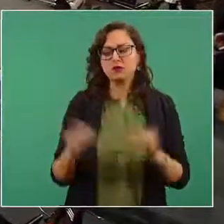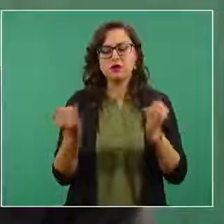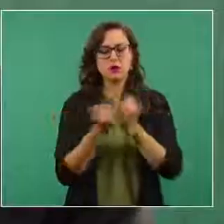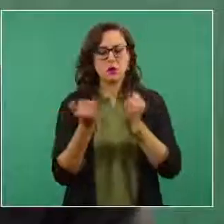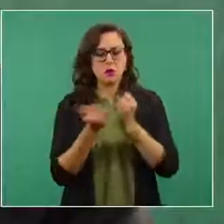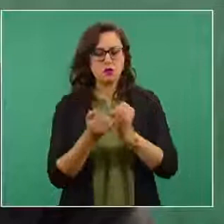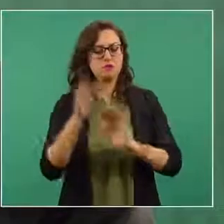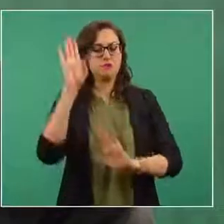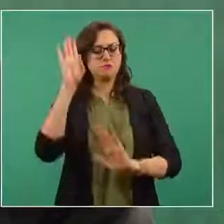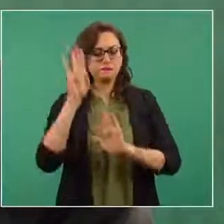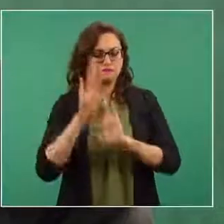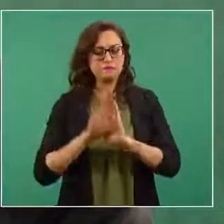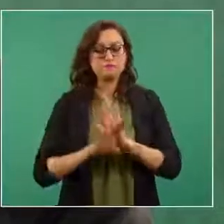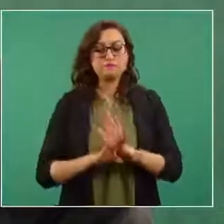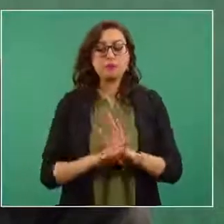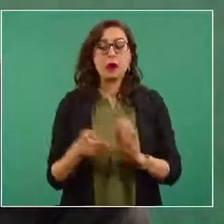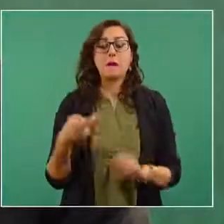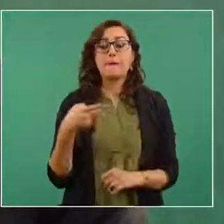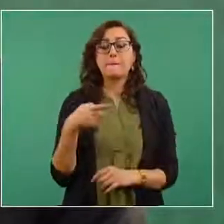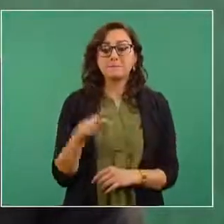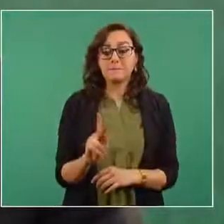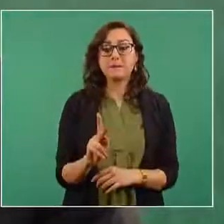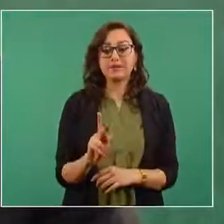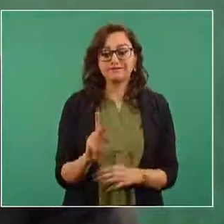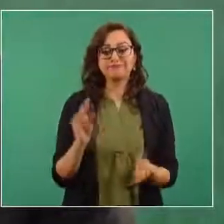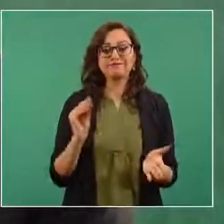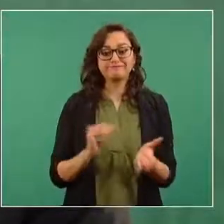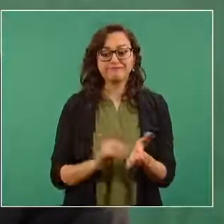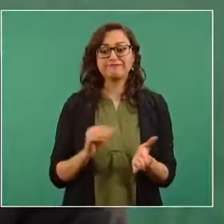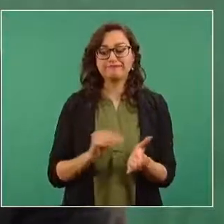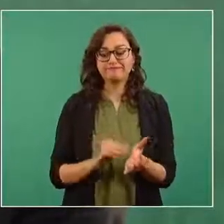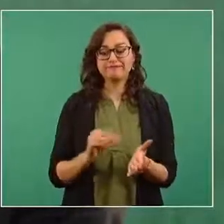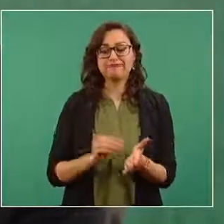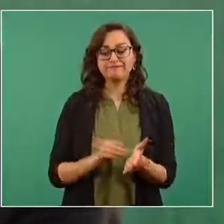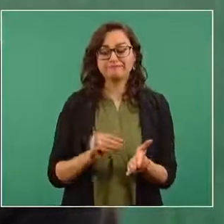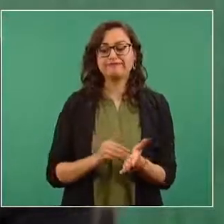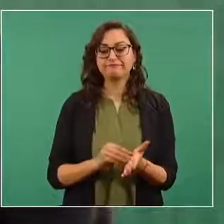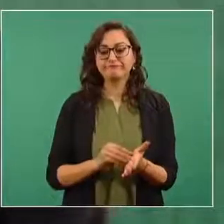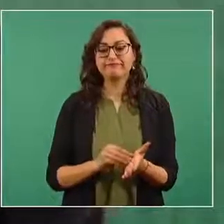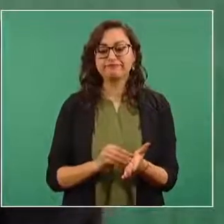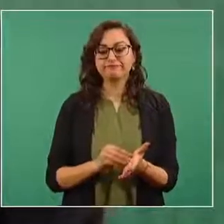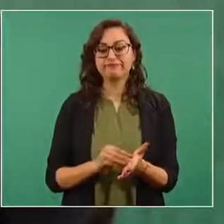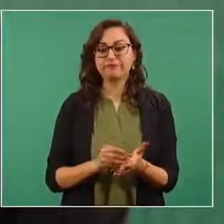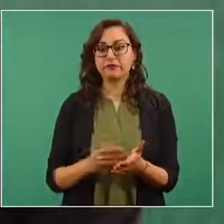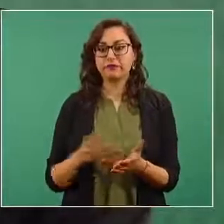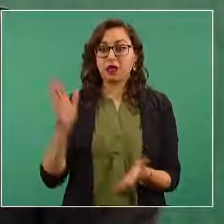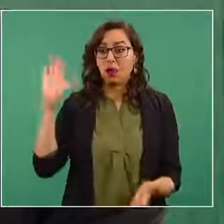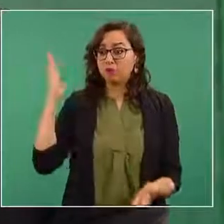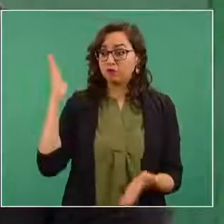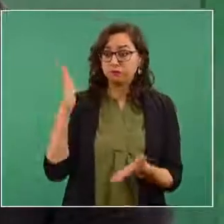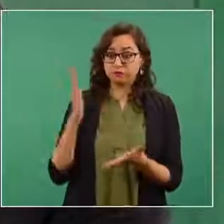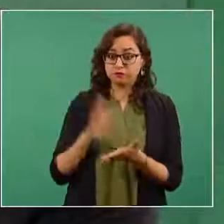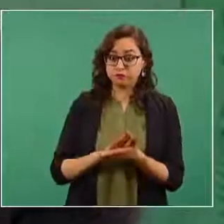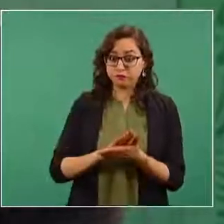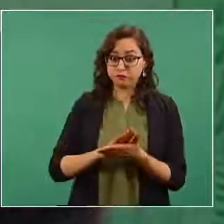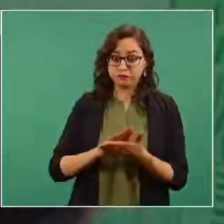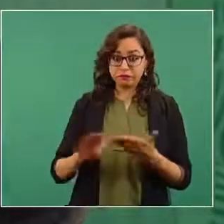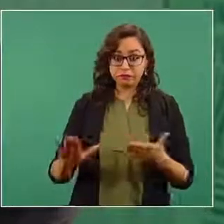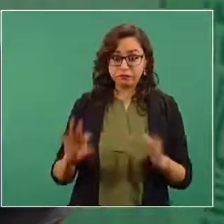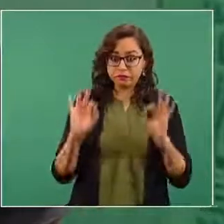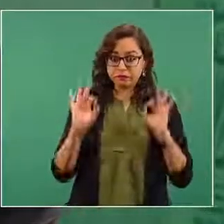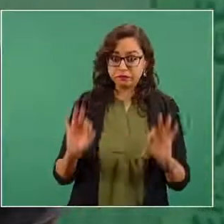siguen habiendo y la disminución todavía no es